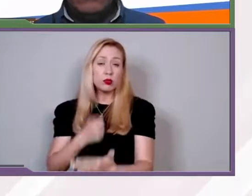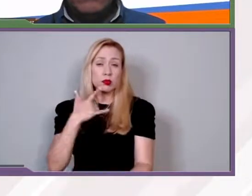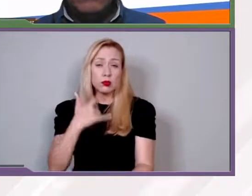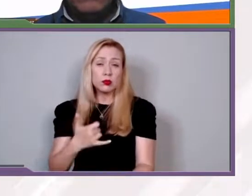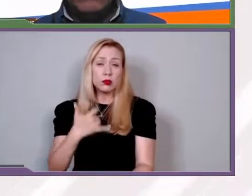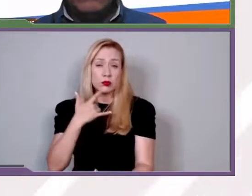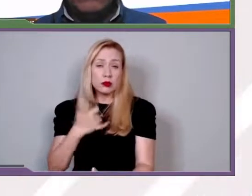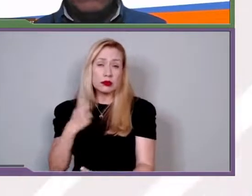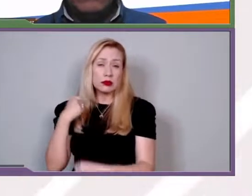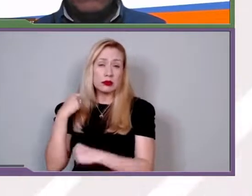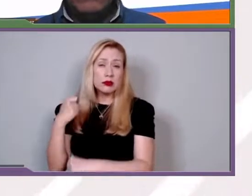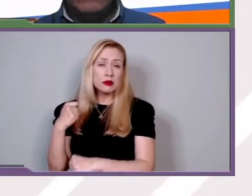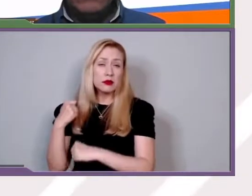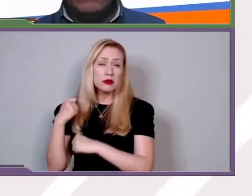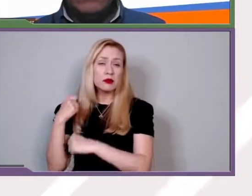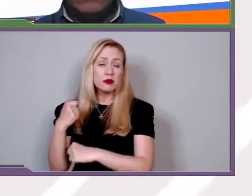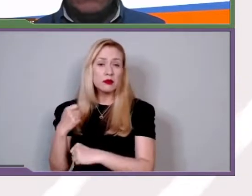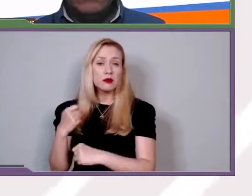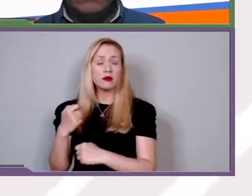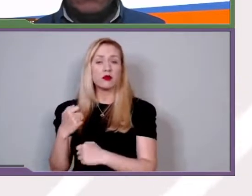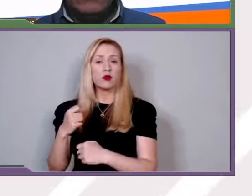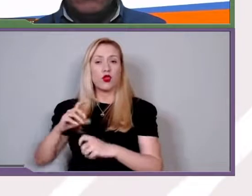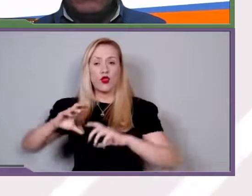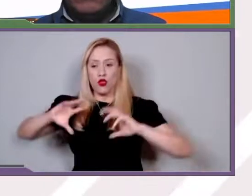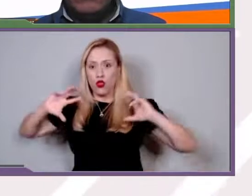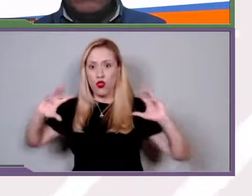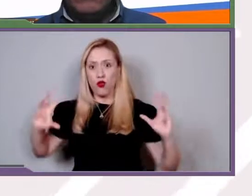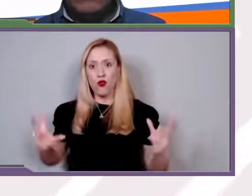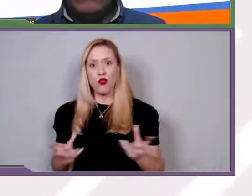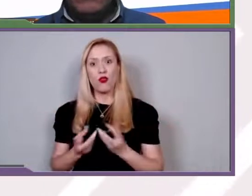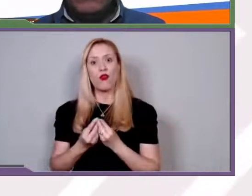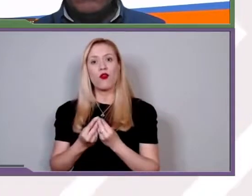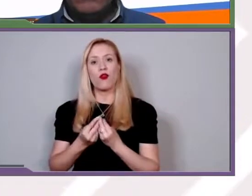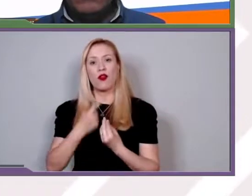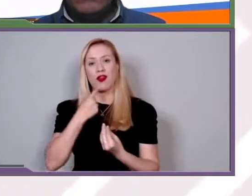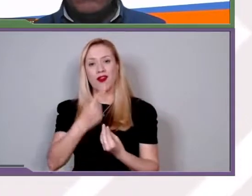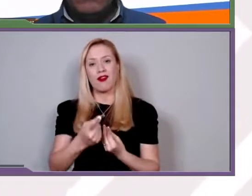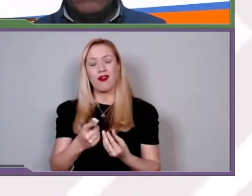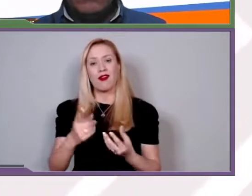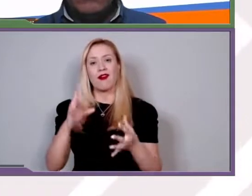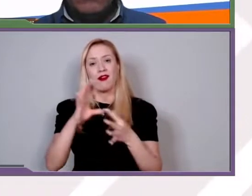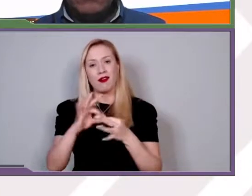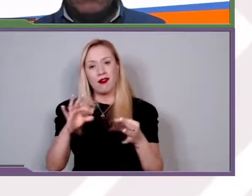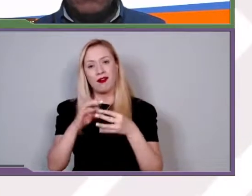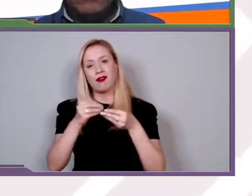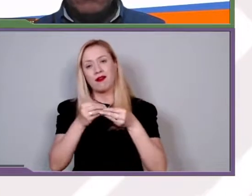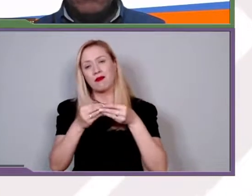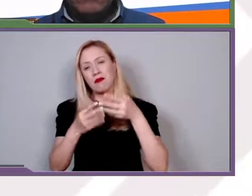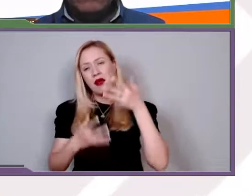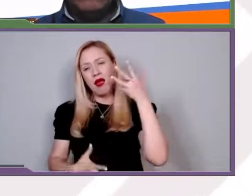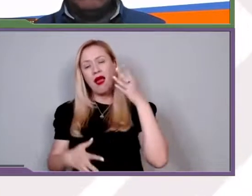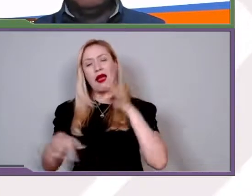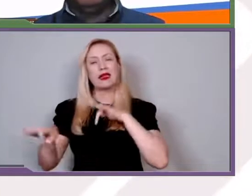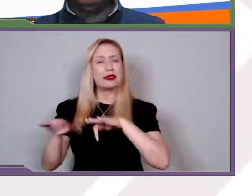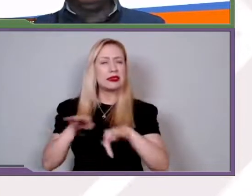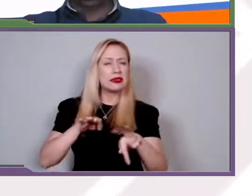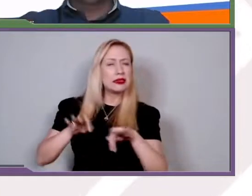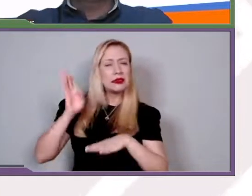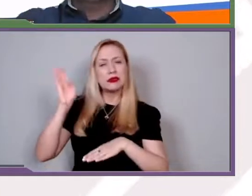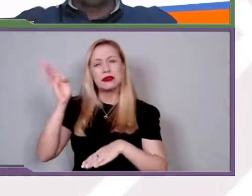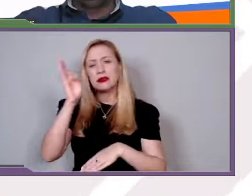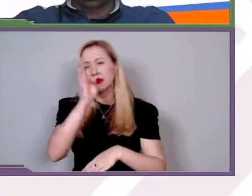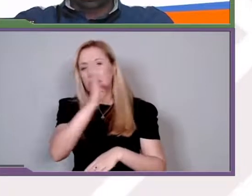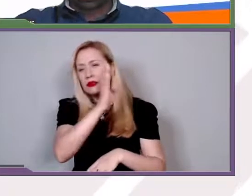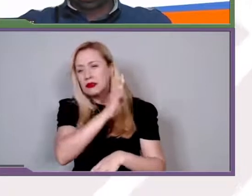considero que pues todo lo que hemos considerado de ese trabajo, no